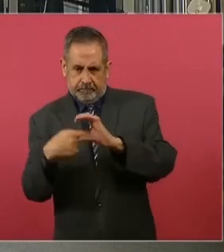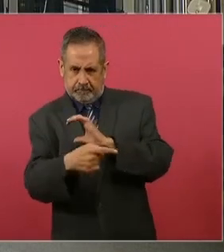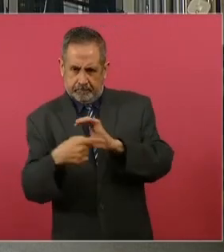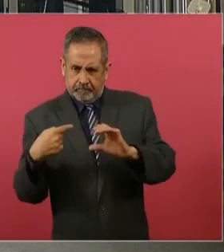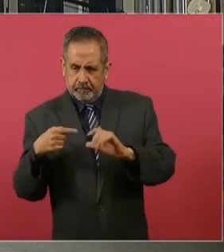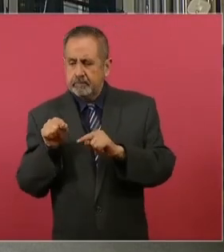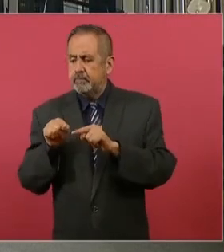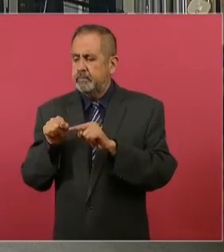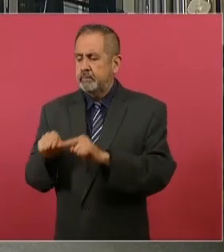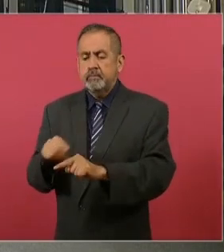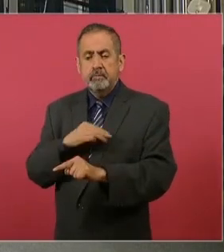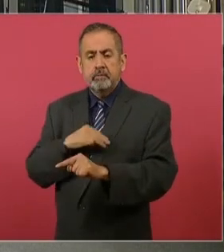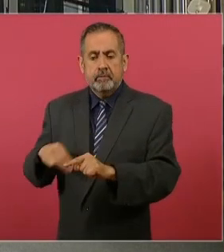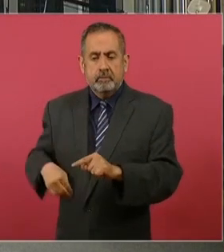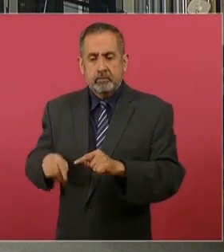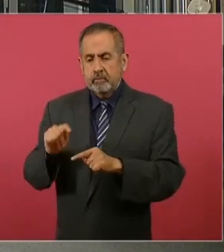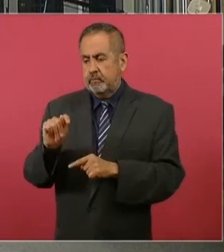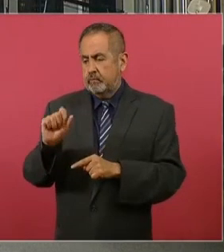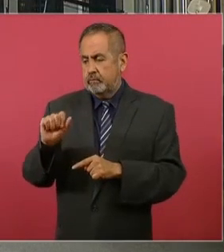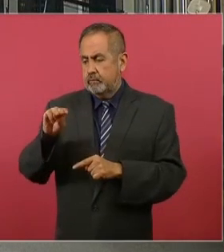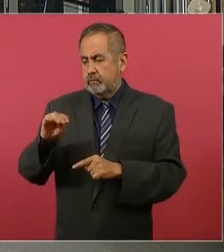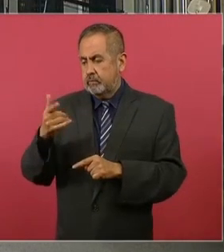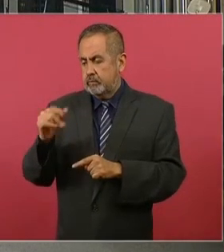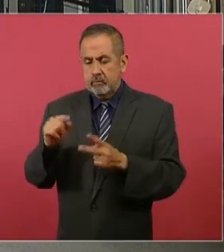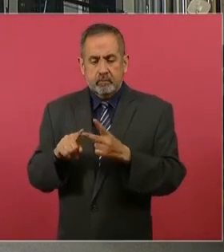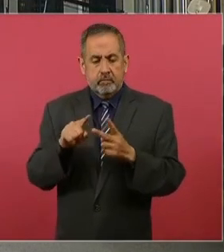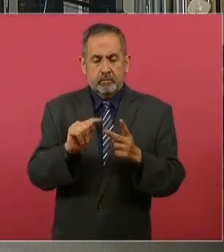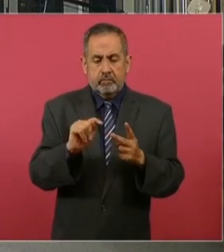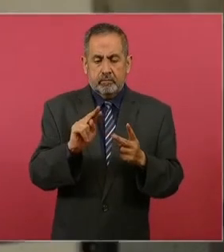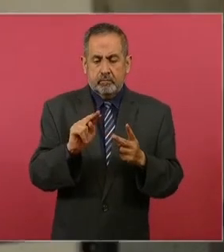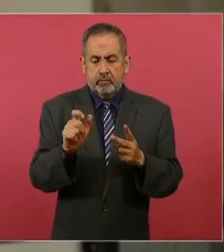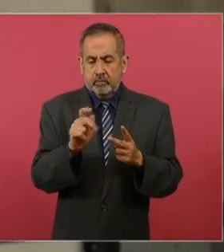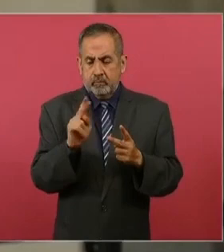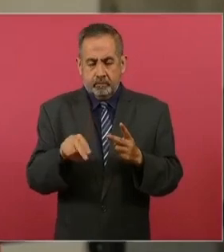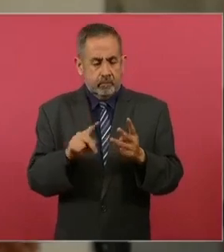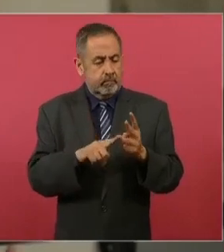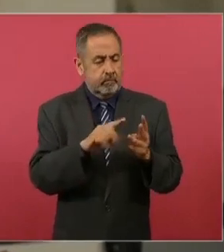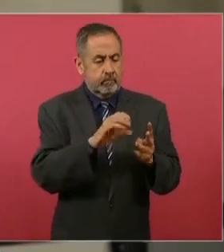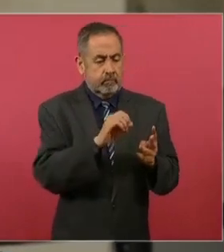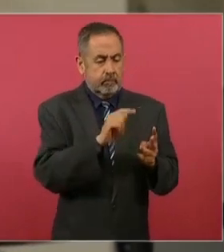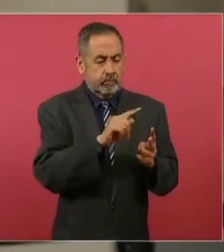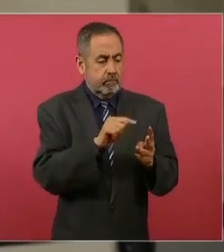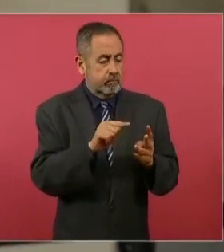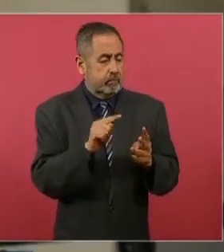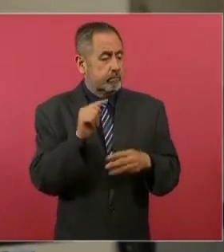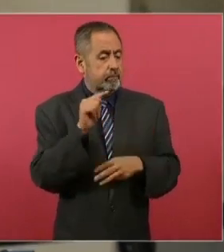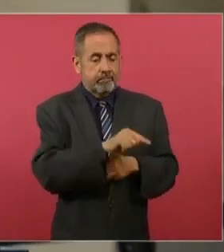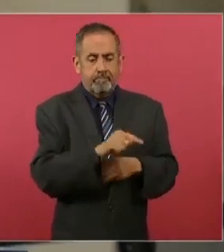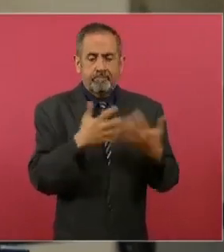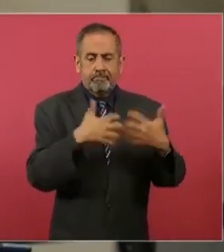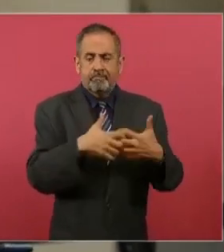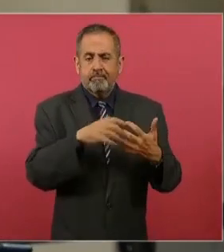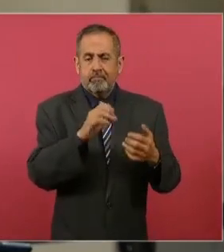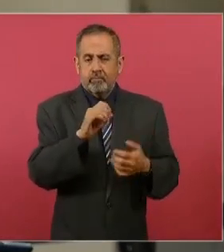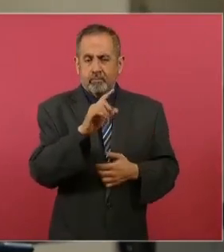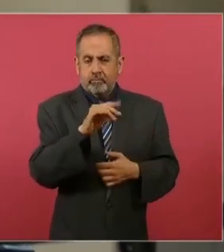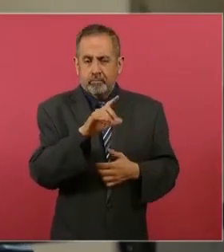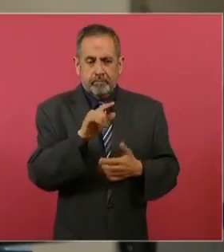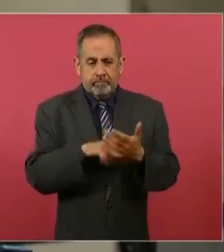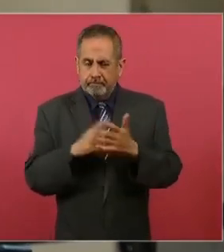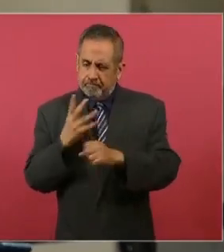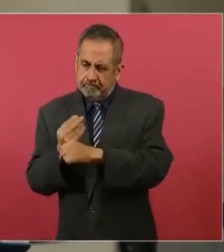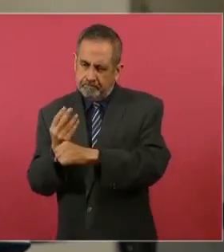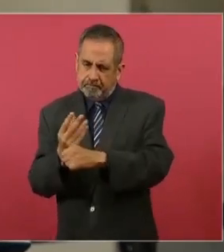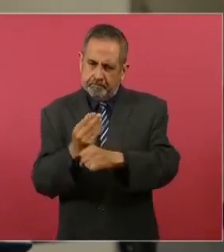los municipios de Tamiahua, Tuxpan y Coatzacoalcos con la refinería Olmeca. La obra es promovida